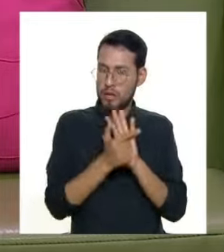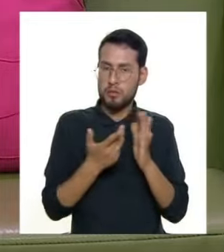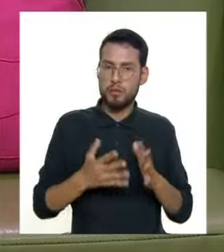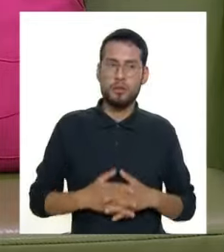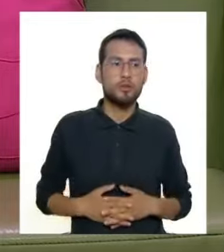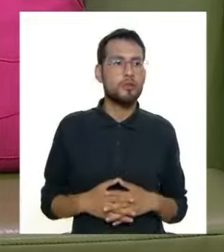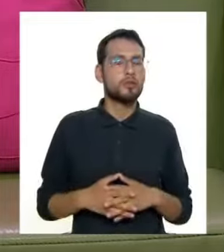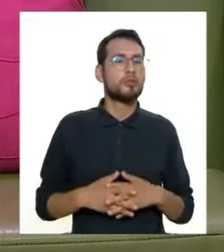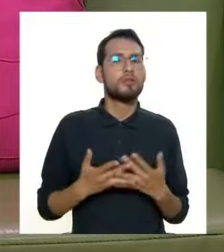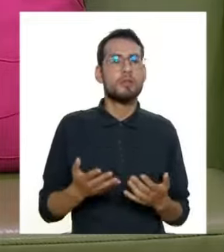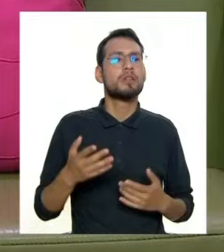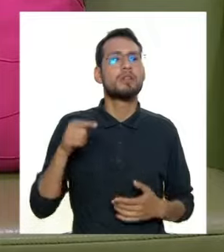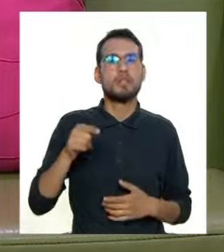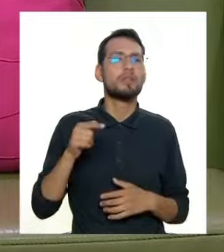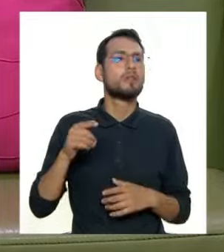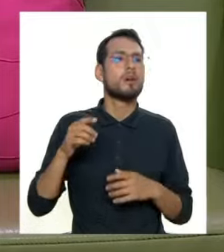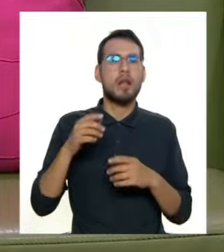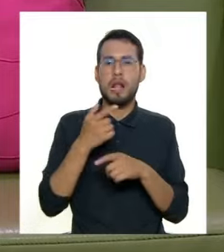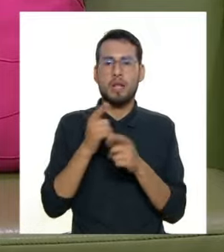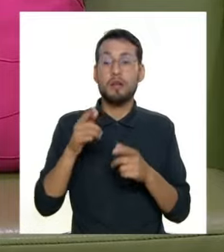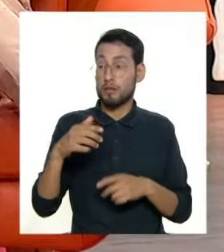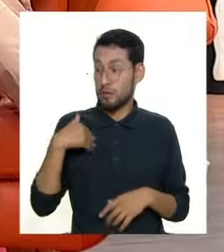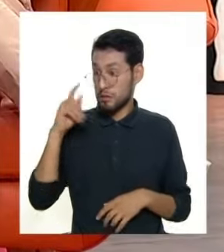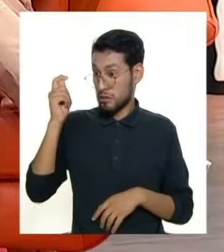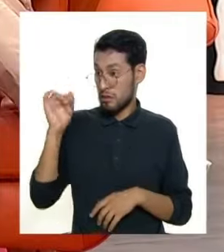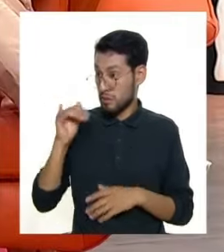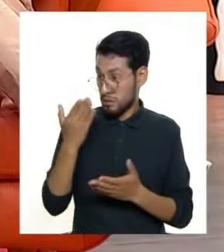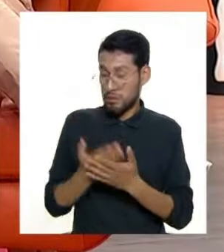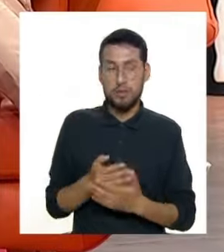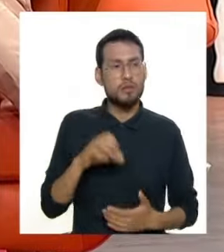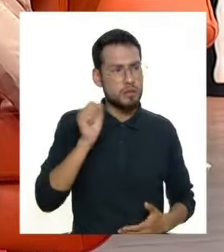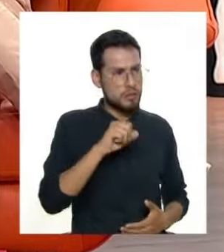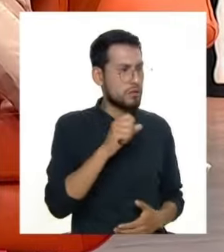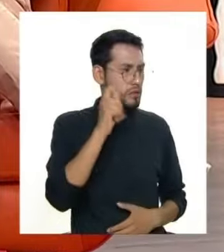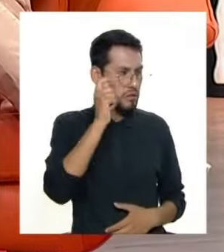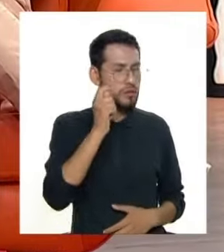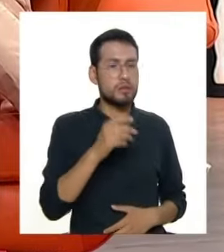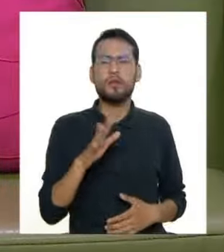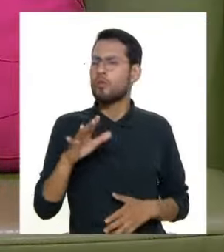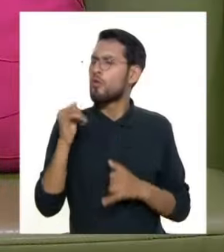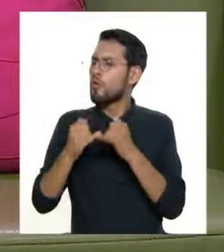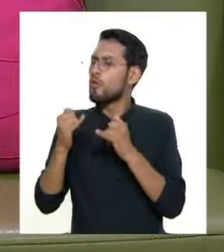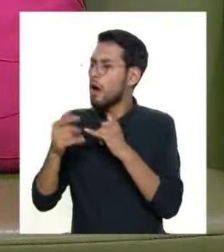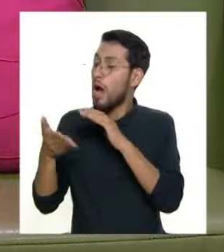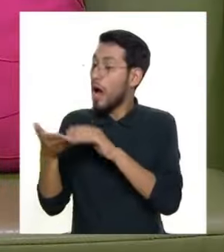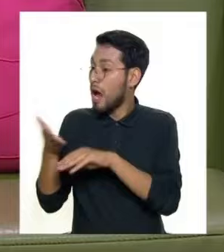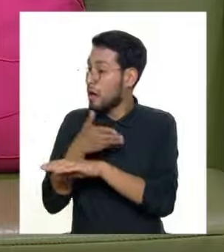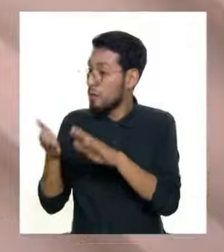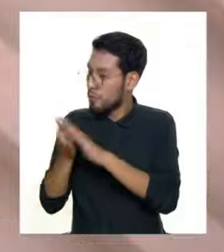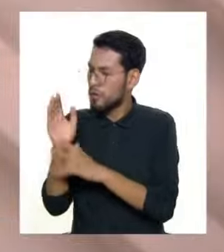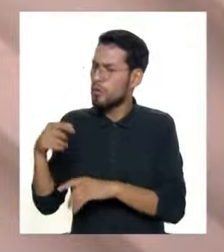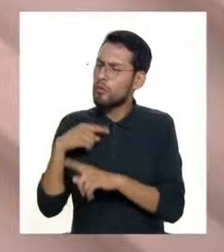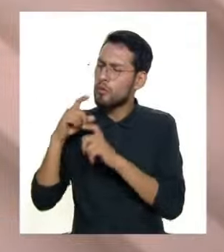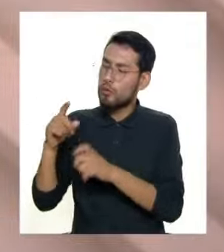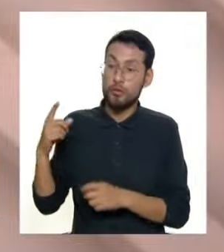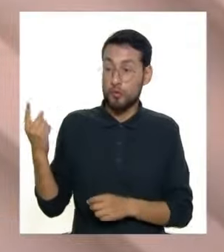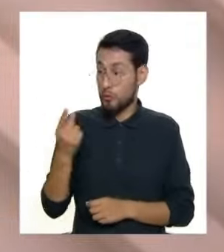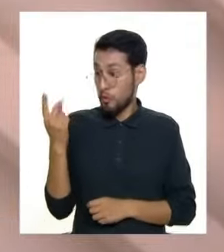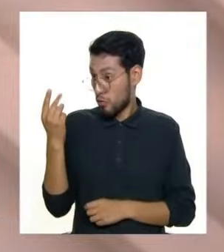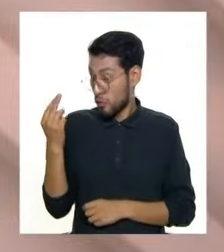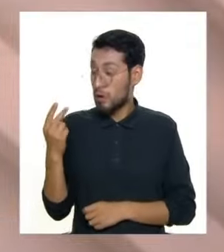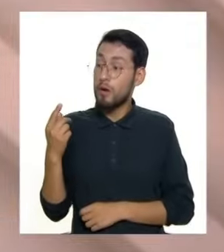son libres de impedimento matrimonial. Y llevar testigos, me imagino, también. Lo ultimito, antes que te vayas, de verdad, quiero preguntar, ¿solo para